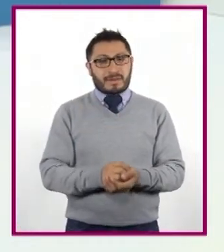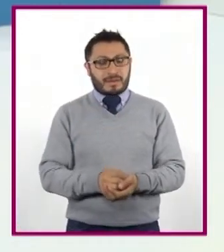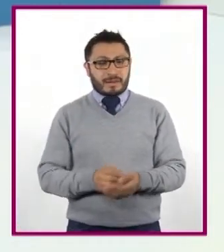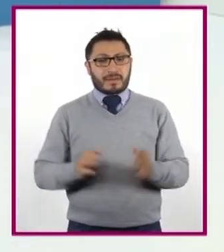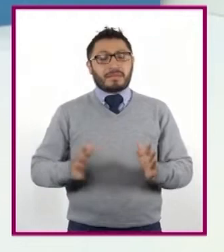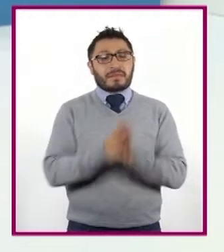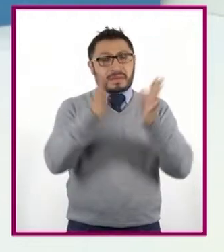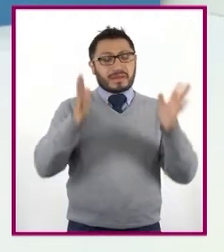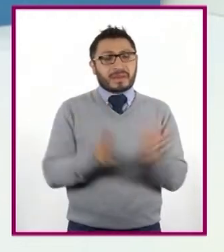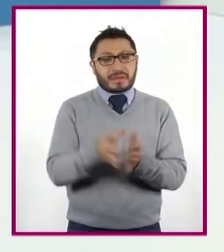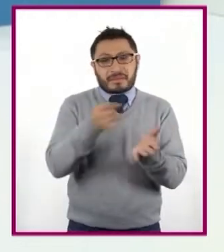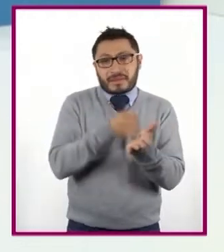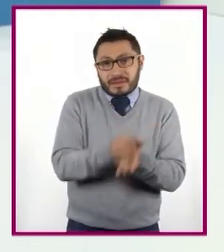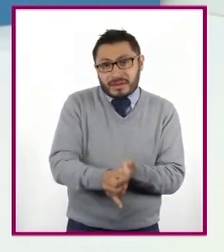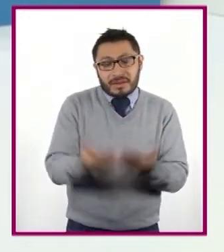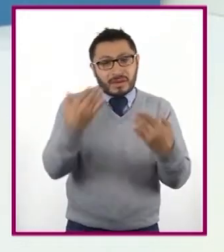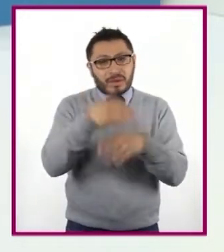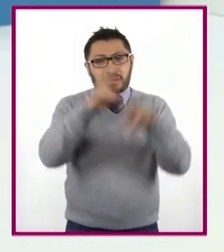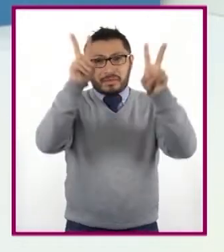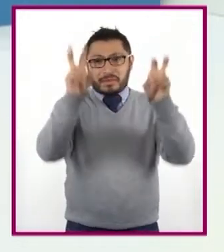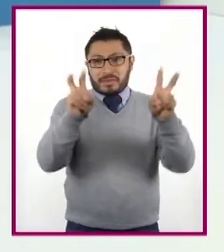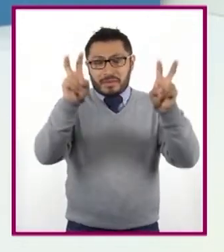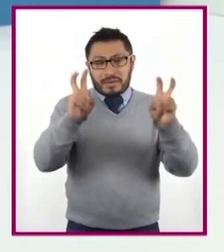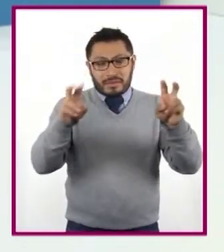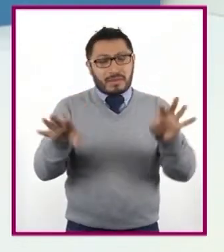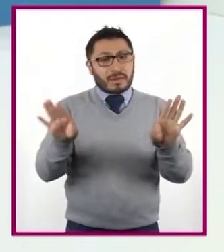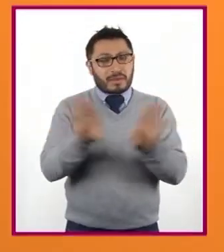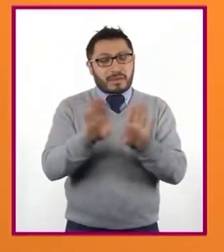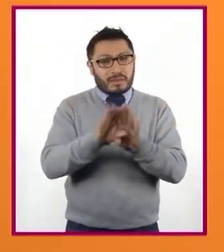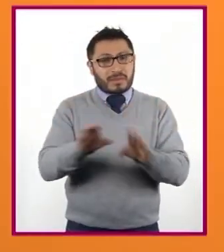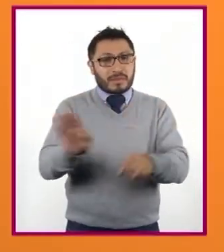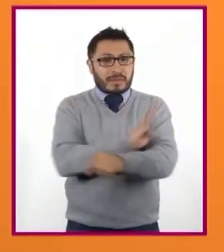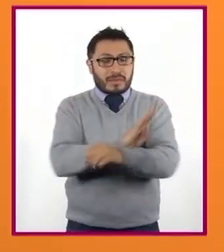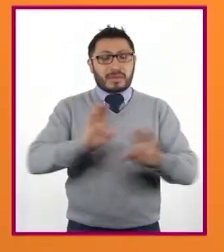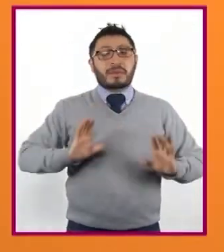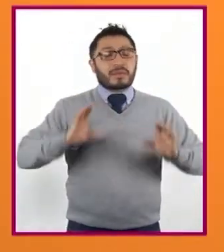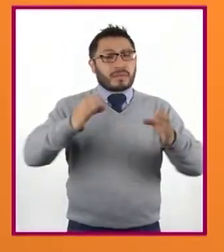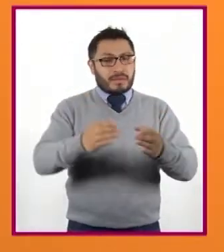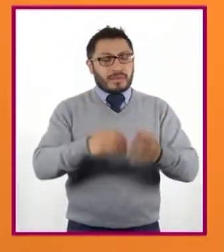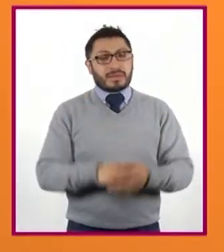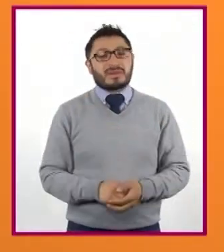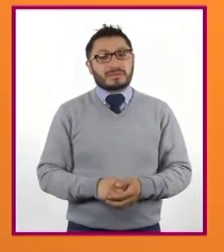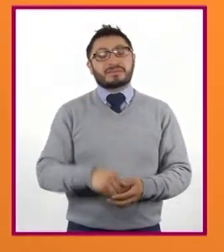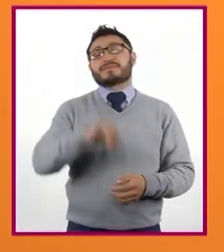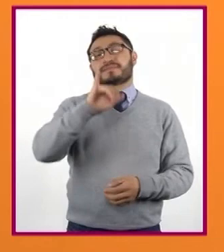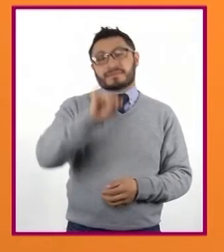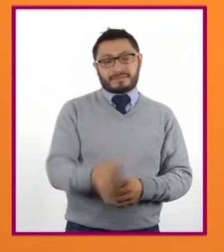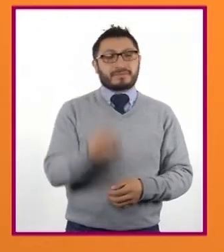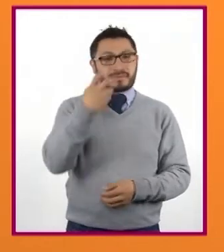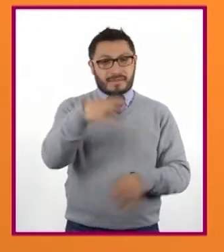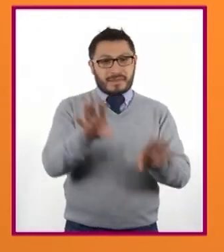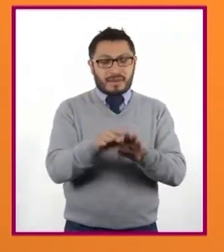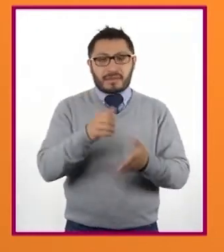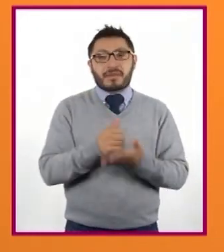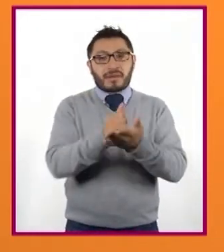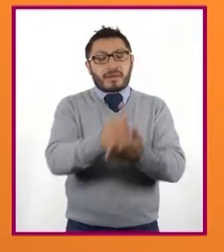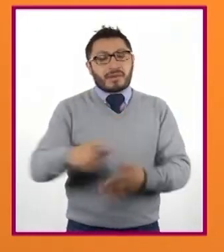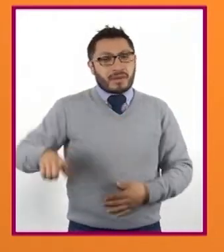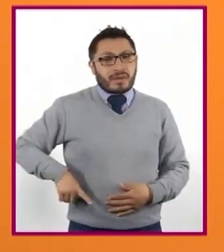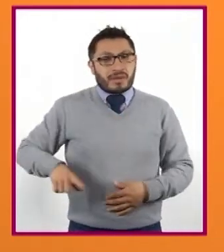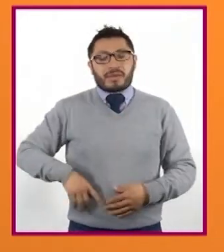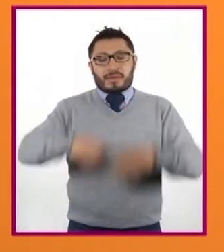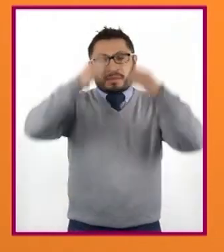de decisiones sobre asuntos de interés colectivo. Claro, esto permitirá que el Estado garantice